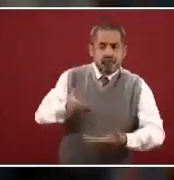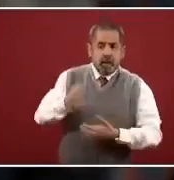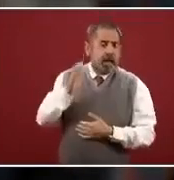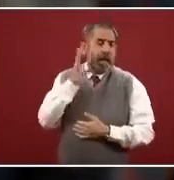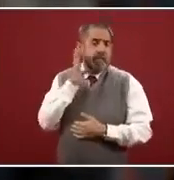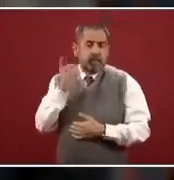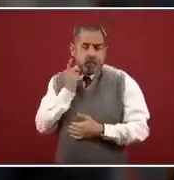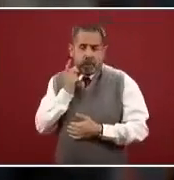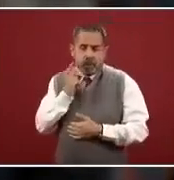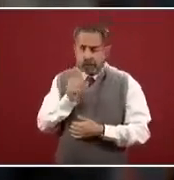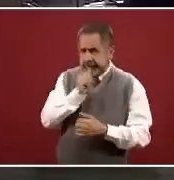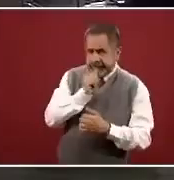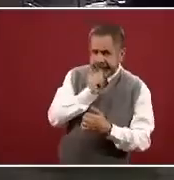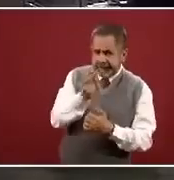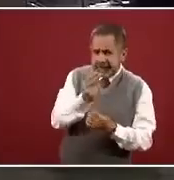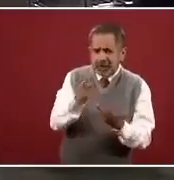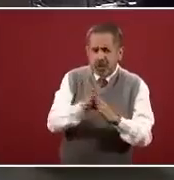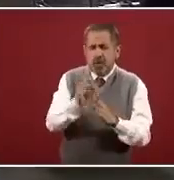Diputados. ¿Cómo va ese asunto?